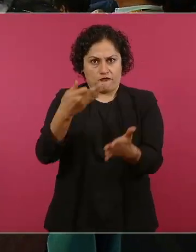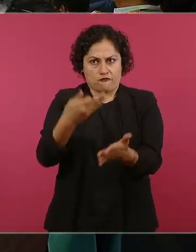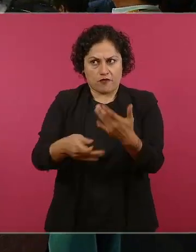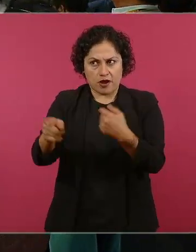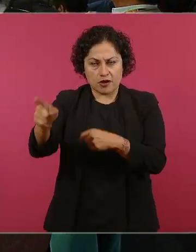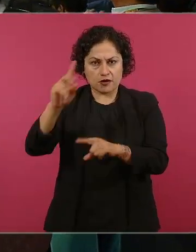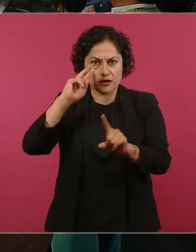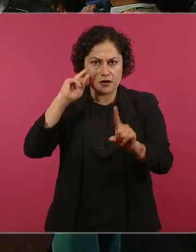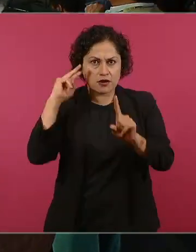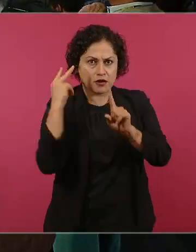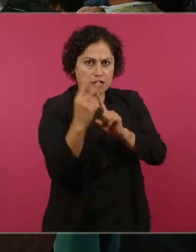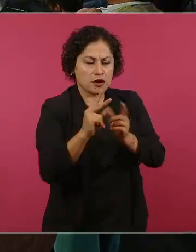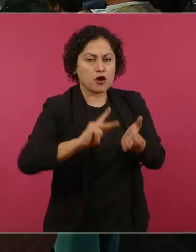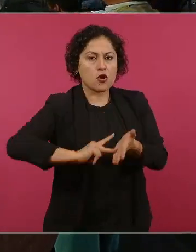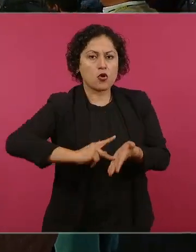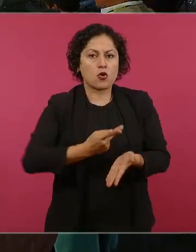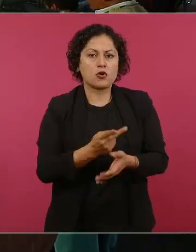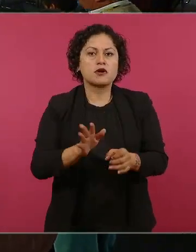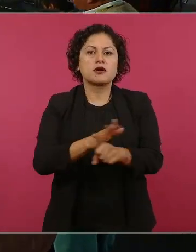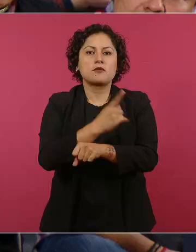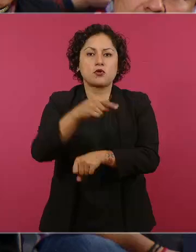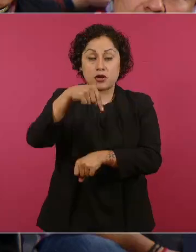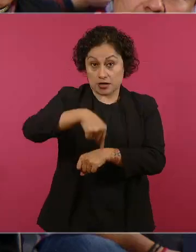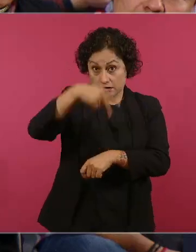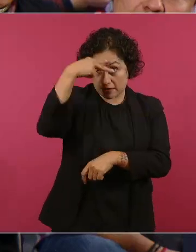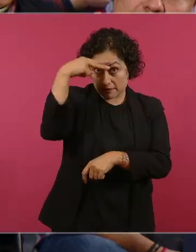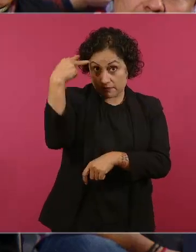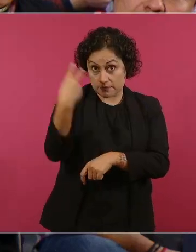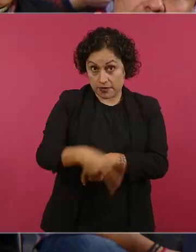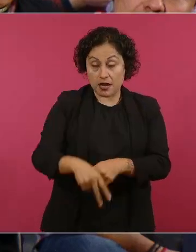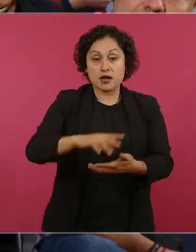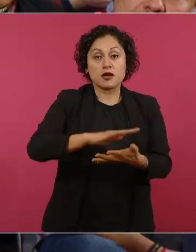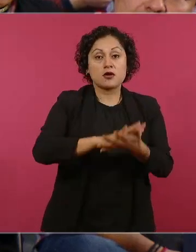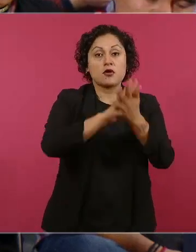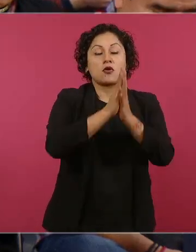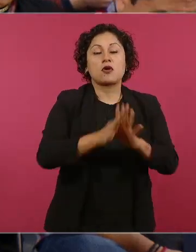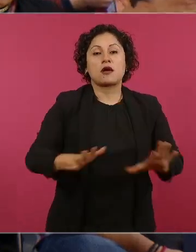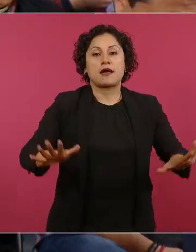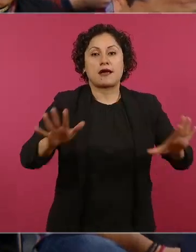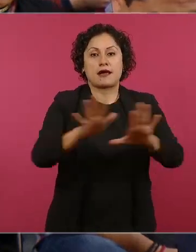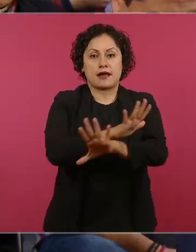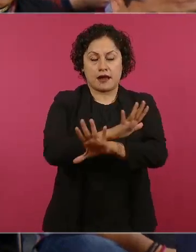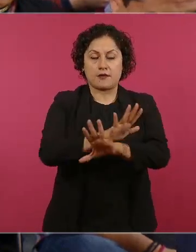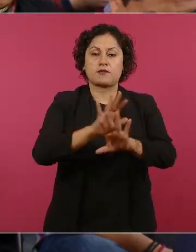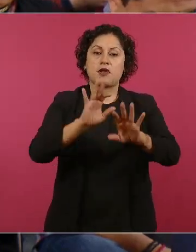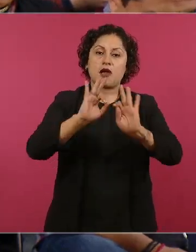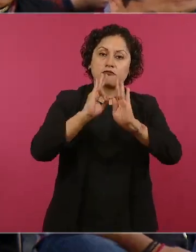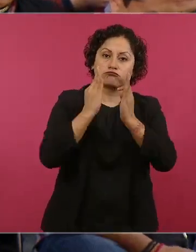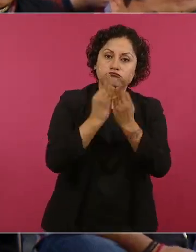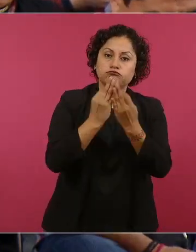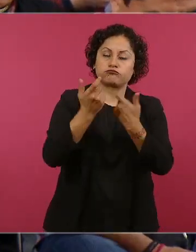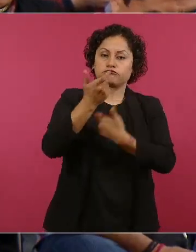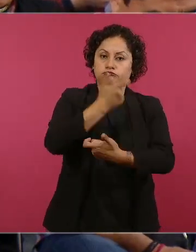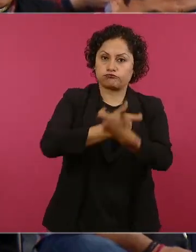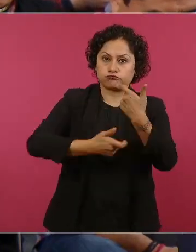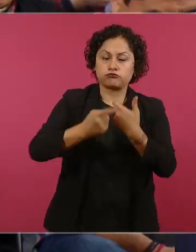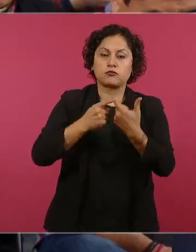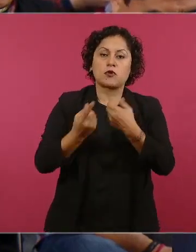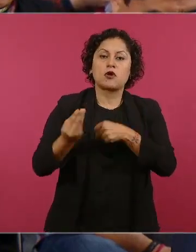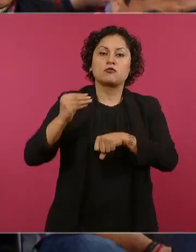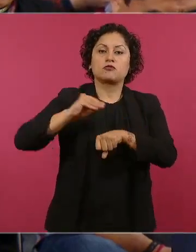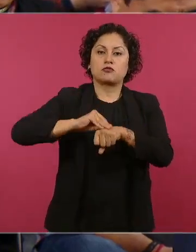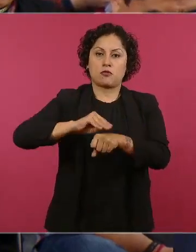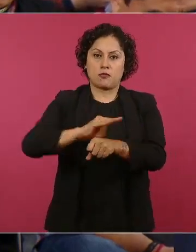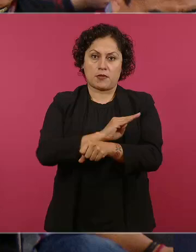cambió el modelo económico que se aplica, pero también con un toque de bienestar social. Por supuesto,